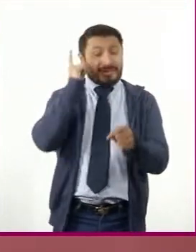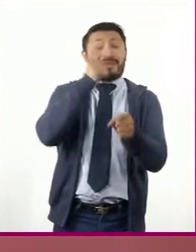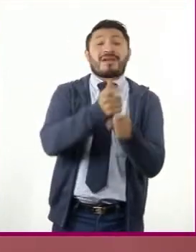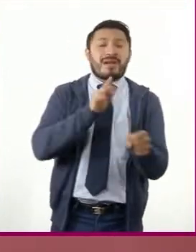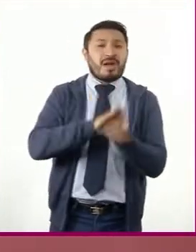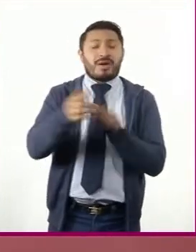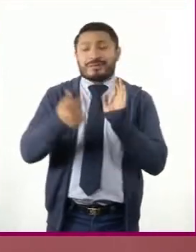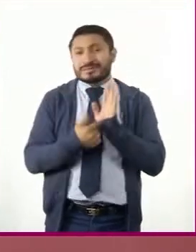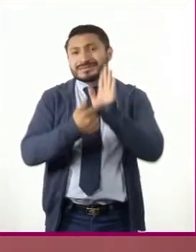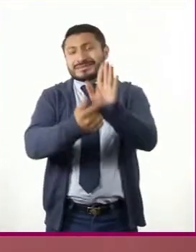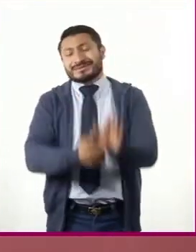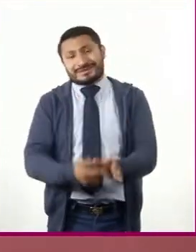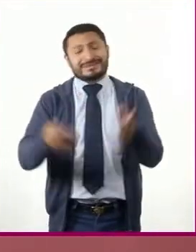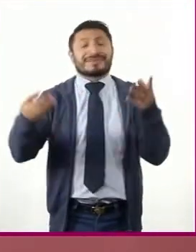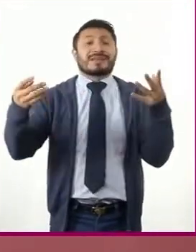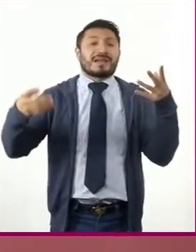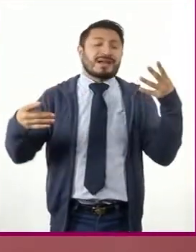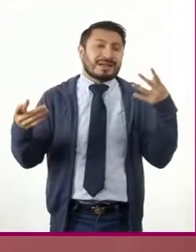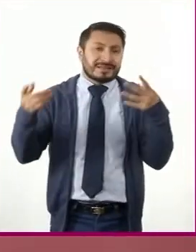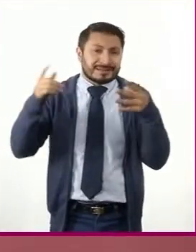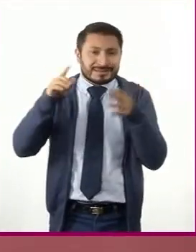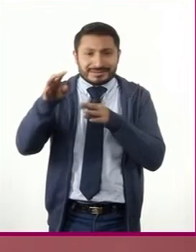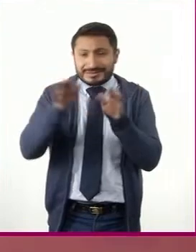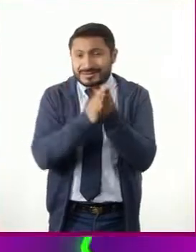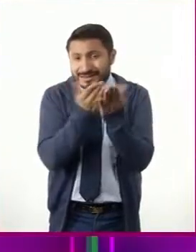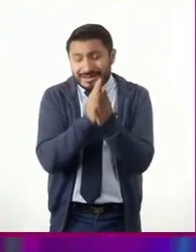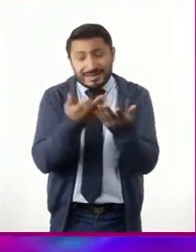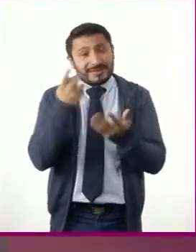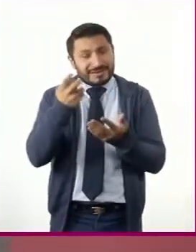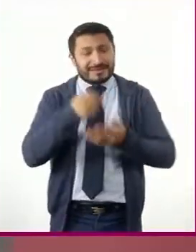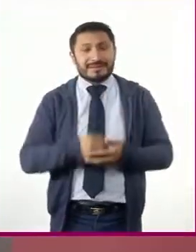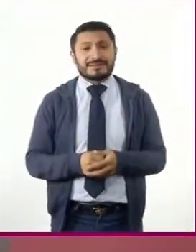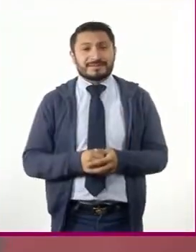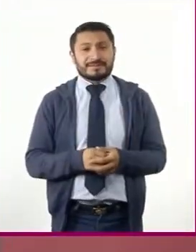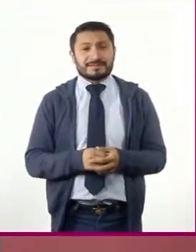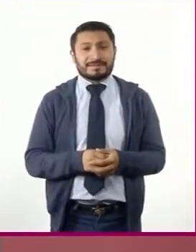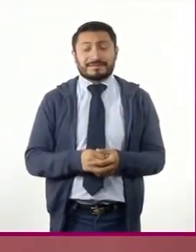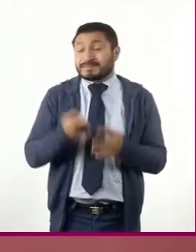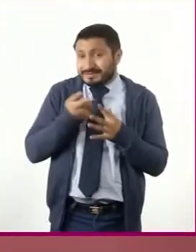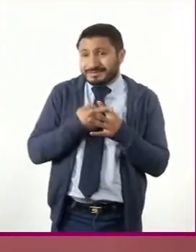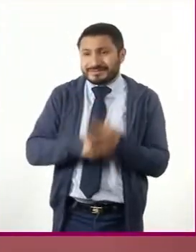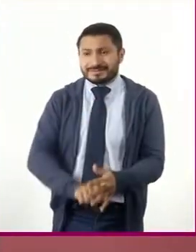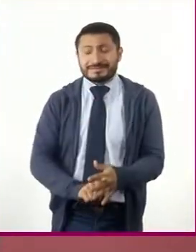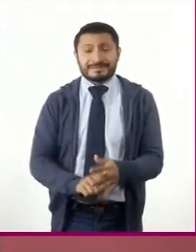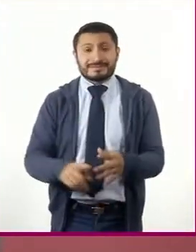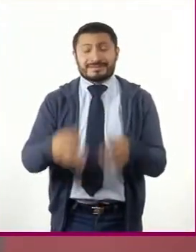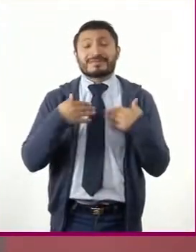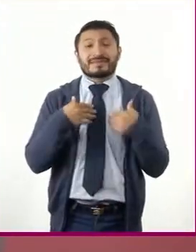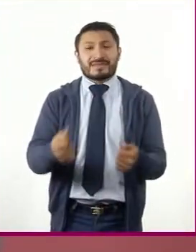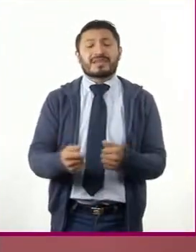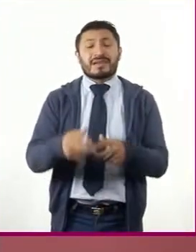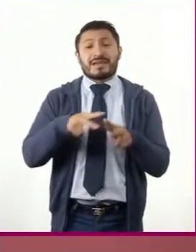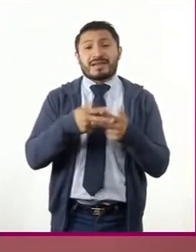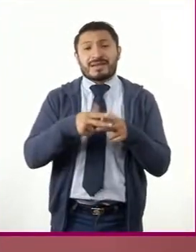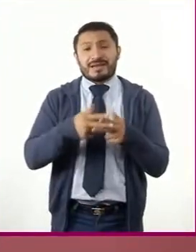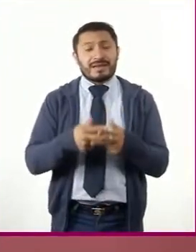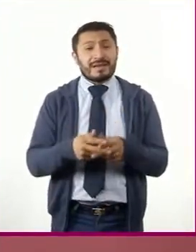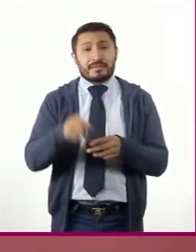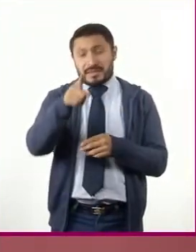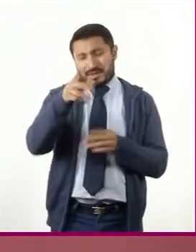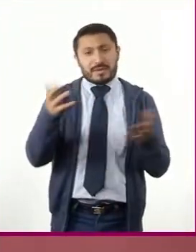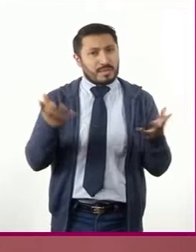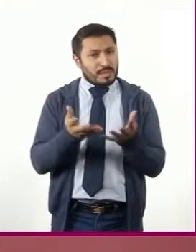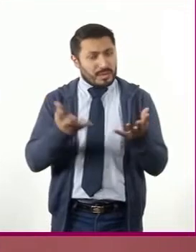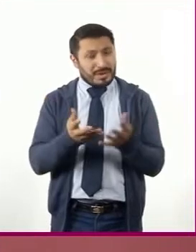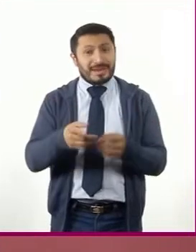nos muestran las obras del Renacimiento al respecto. Iniciemos por entender la herramienta que estamos